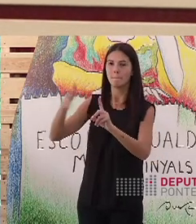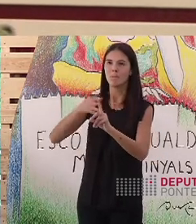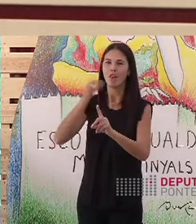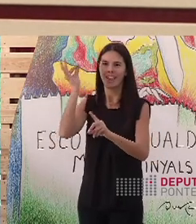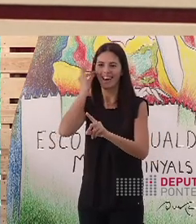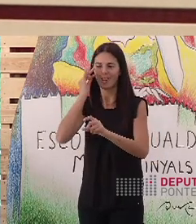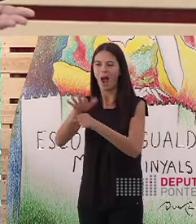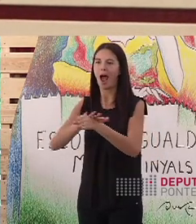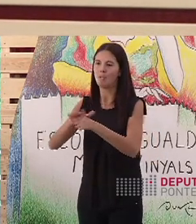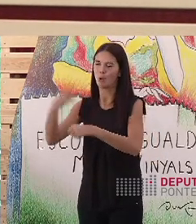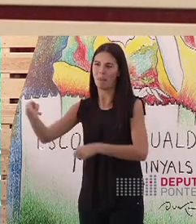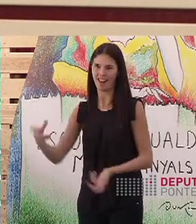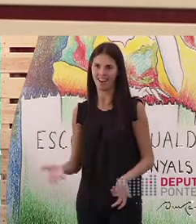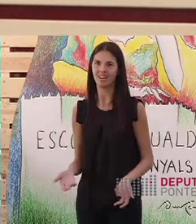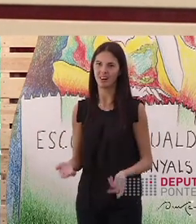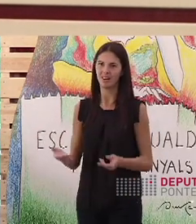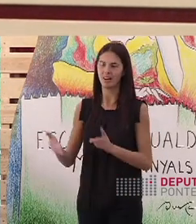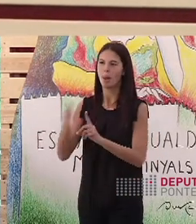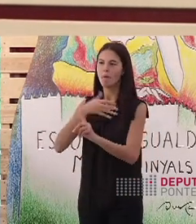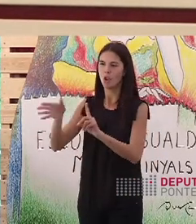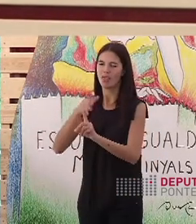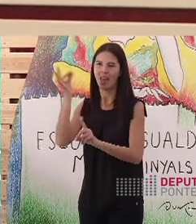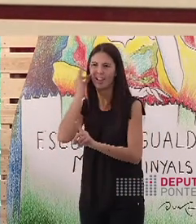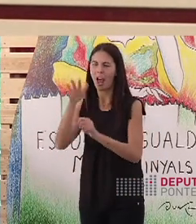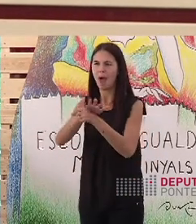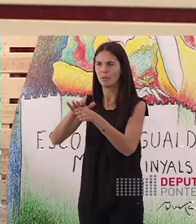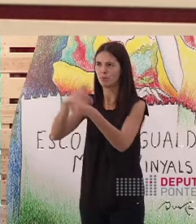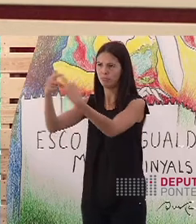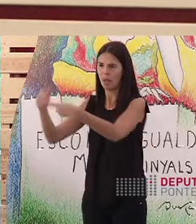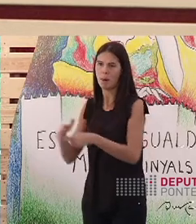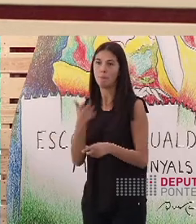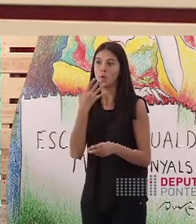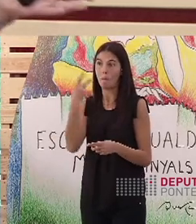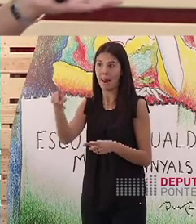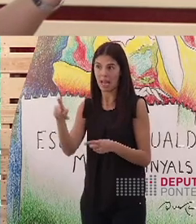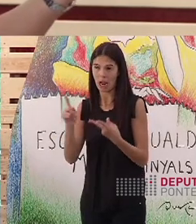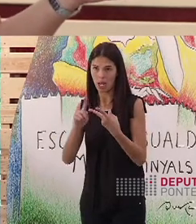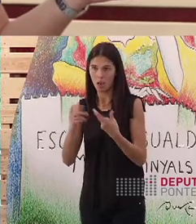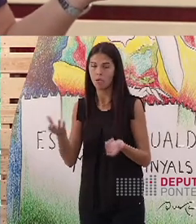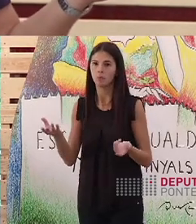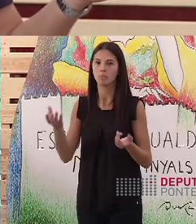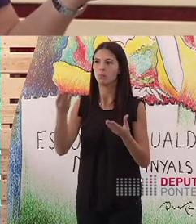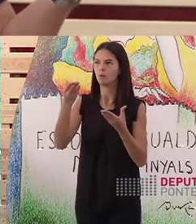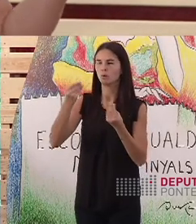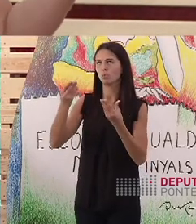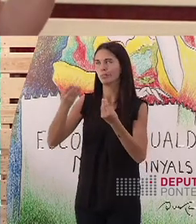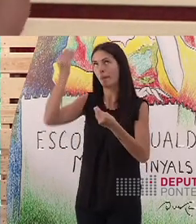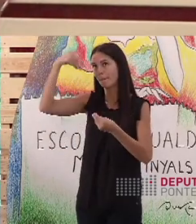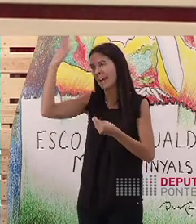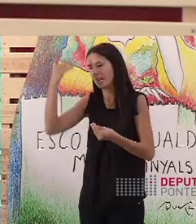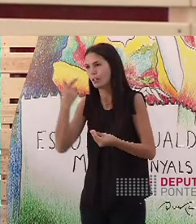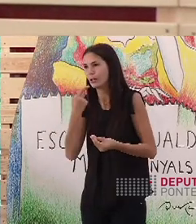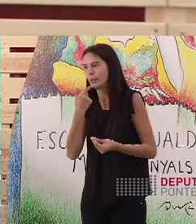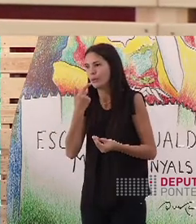parella tamén, porque a violencia de xénero pues, se desenvolve en moitos ámbitos. Un é a parella e de feito hai moitos mitos que